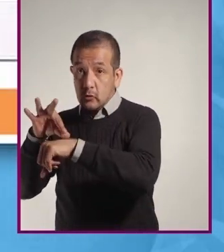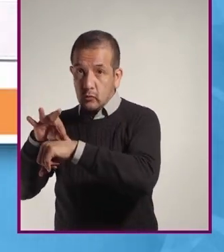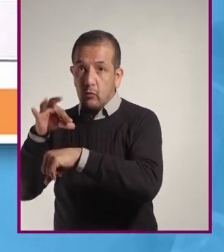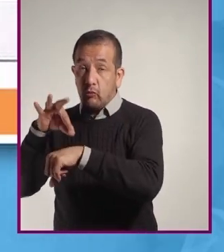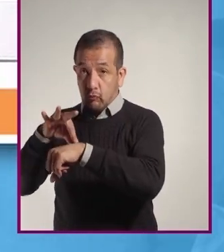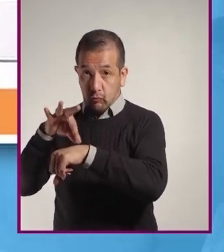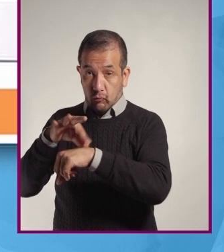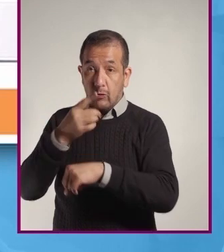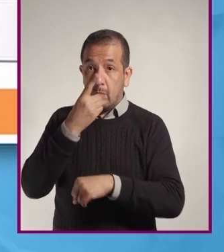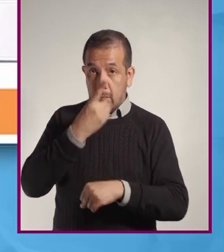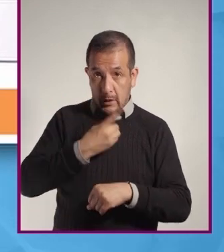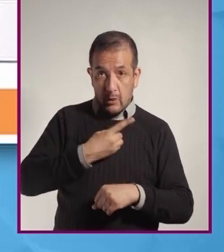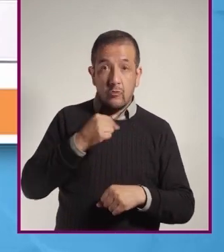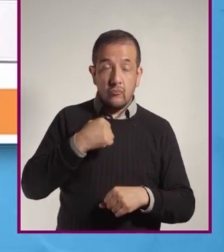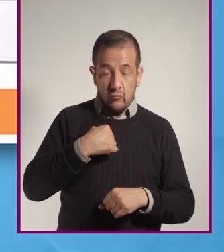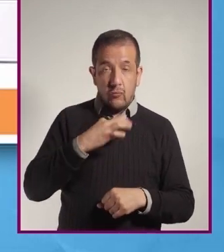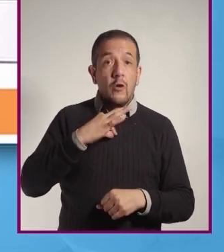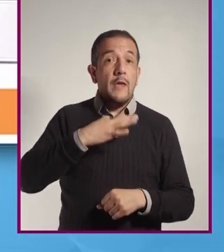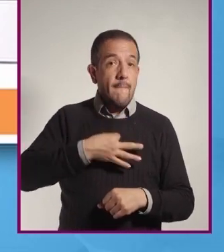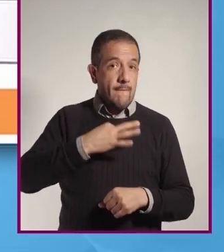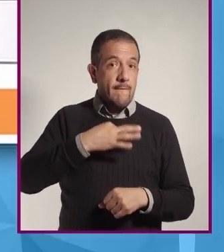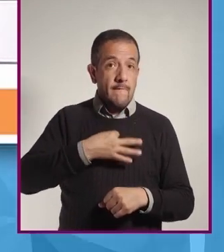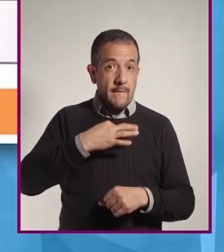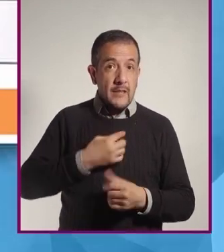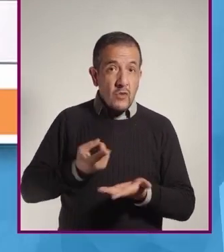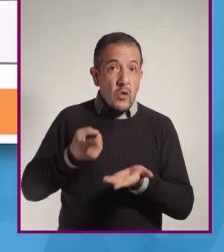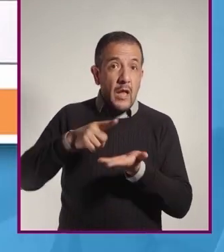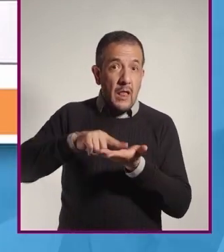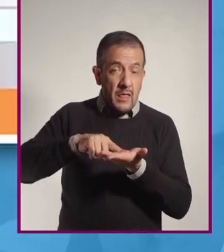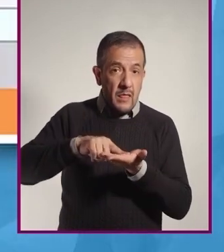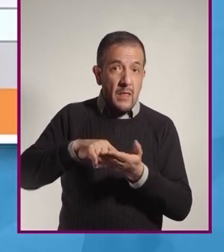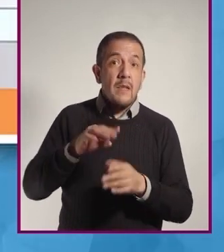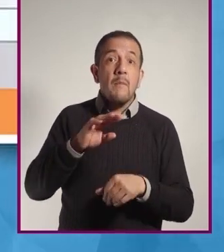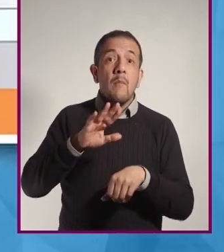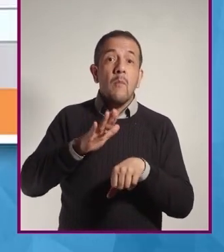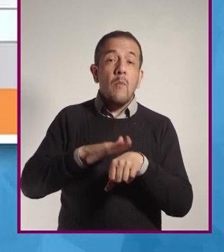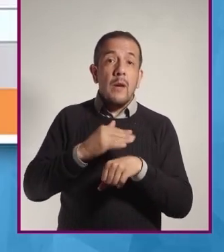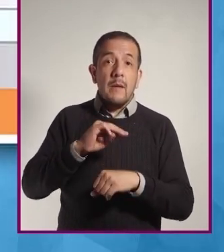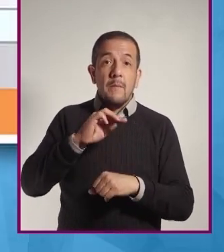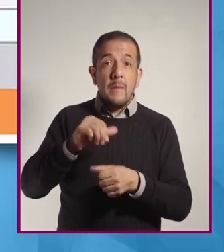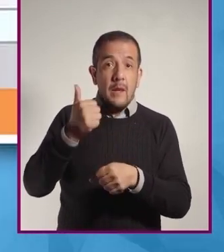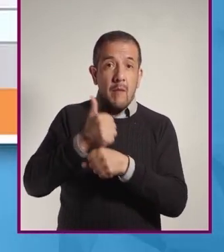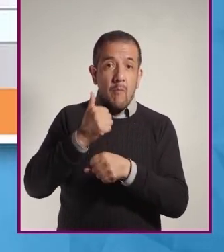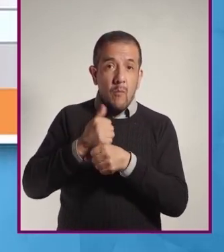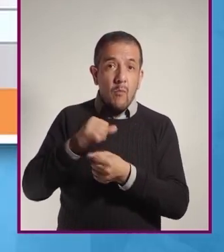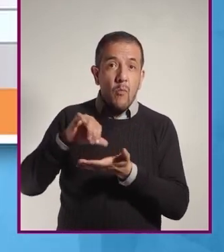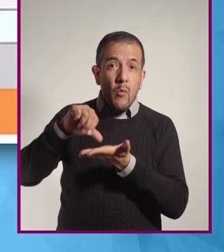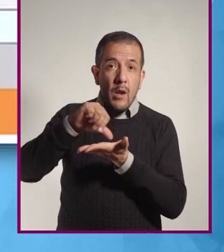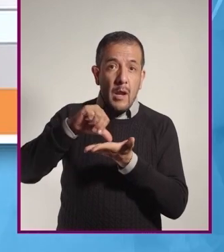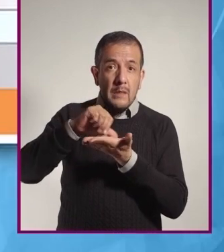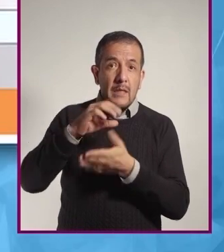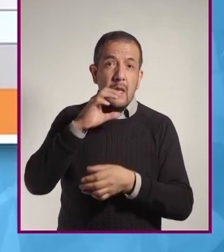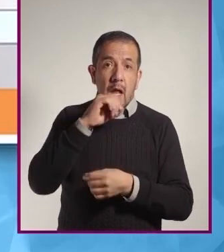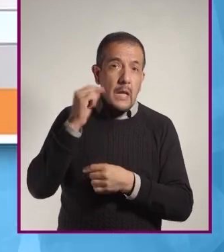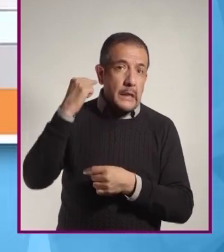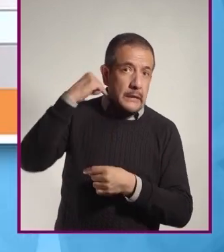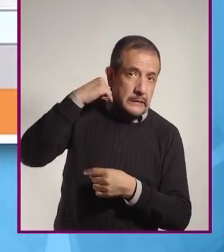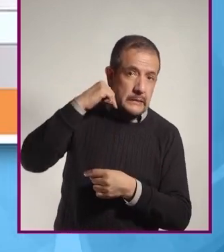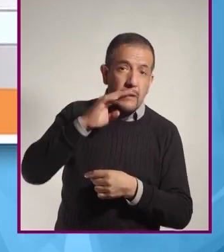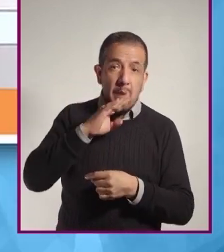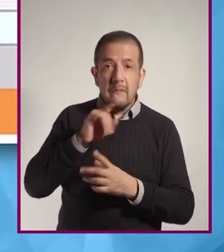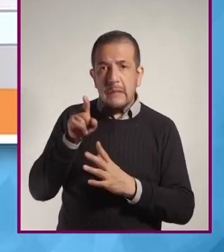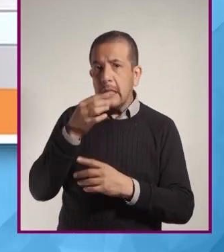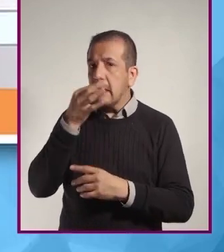El médico me dijo que tenía una infección que había empeorado con el aceite que me había echado la abuela. Y le dijo a mamá que